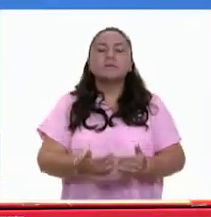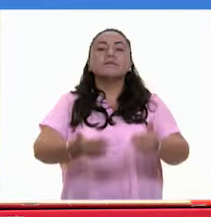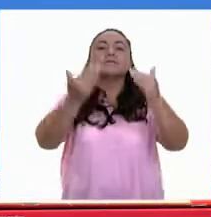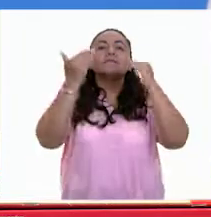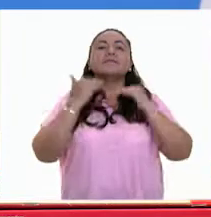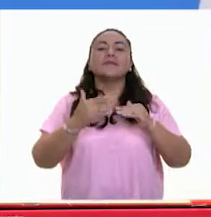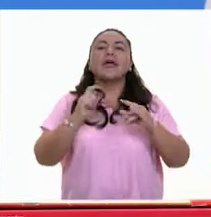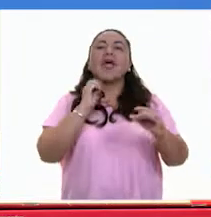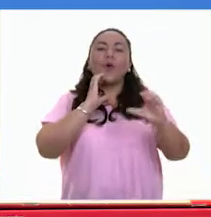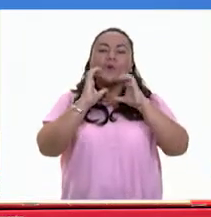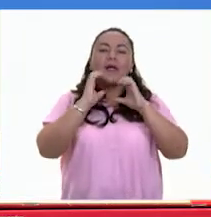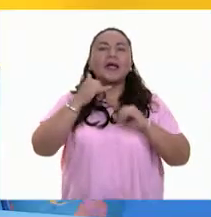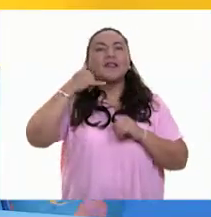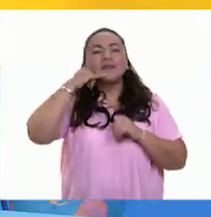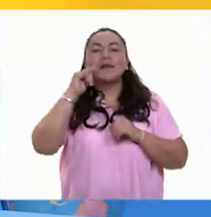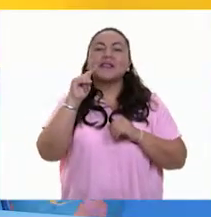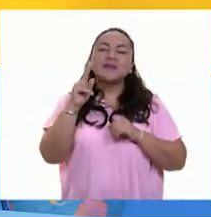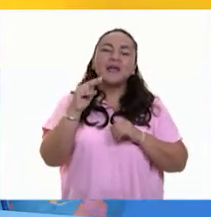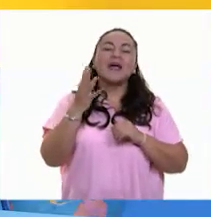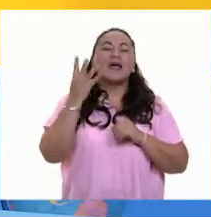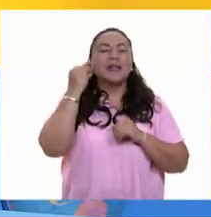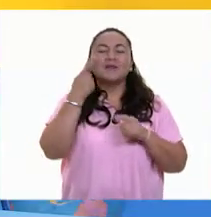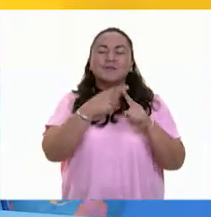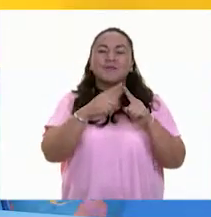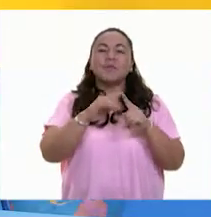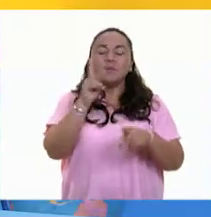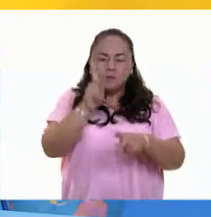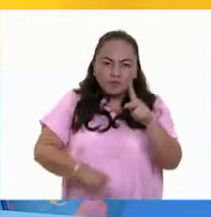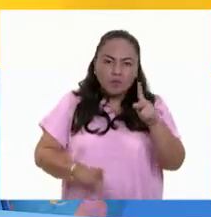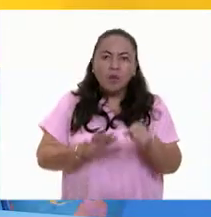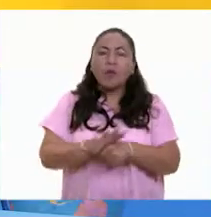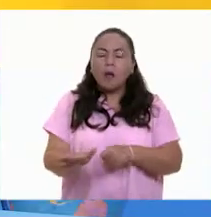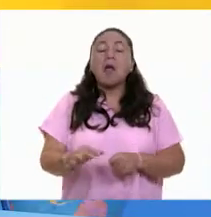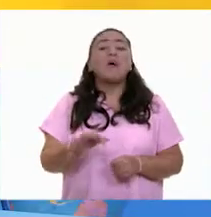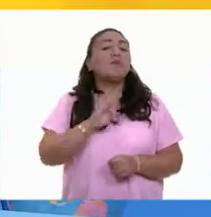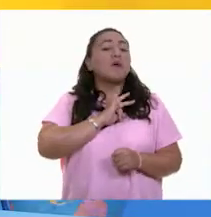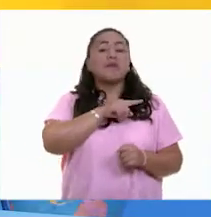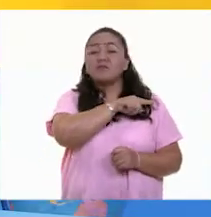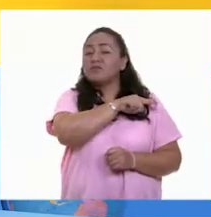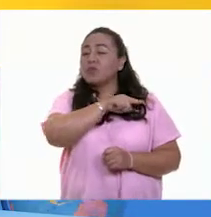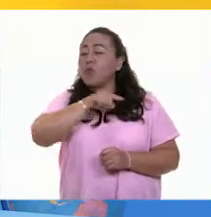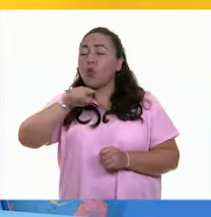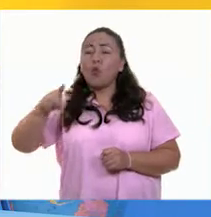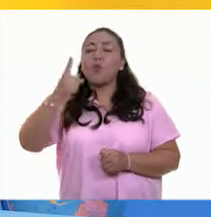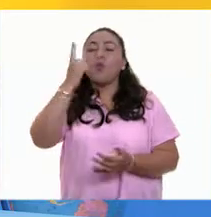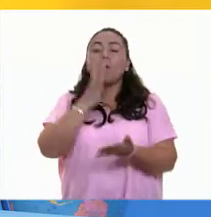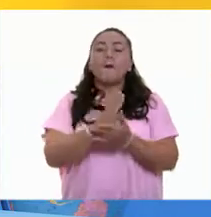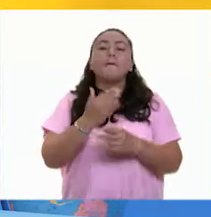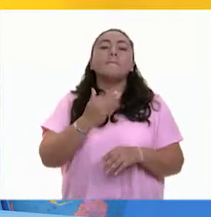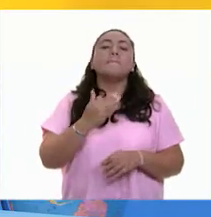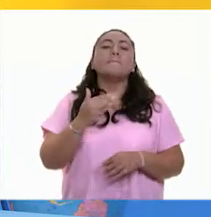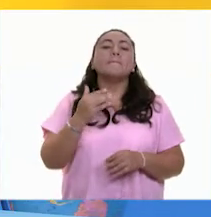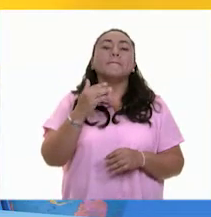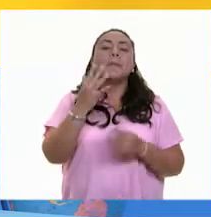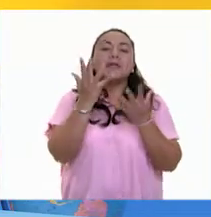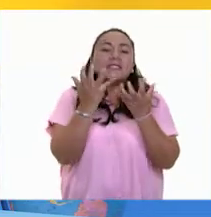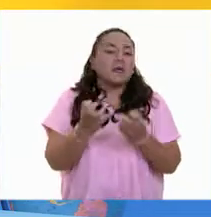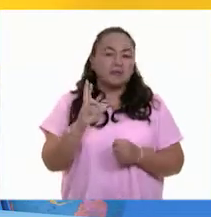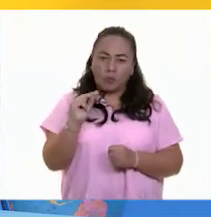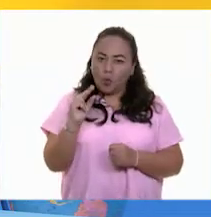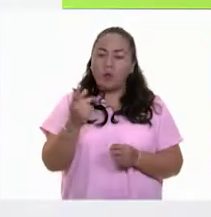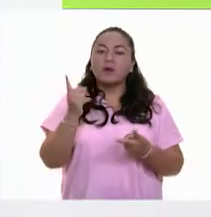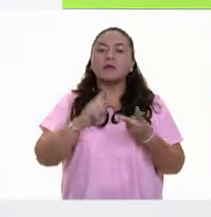comunicaciones. Yo creo que las comunicaciones pueden ser afectadas por todos los fenómenos, menos la sequía y la hambruna.